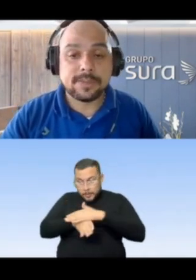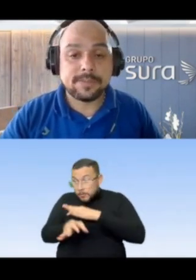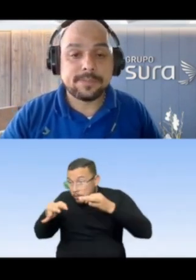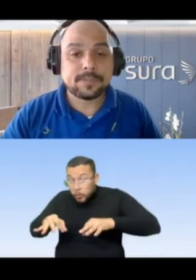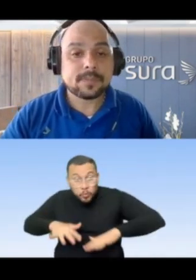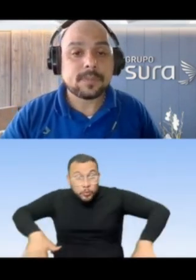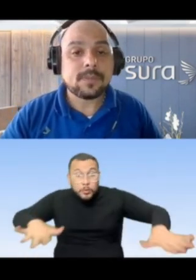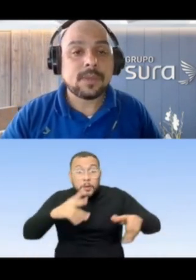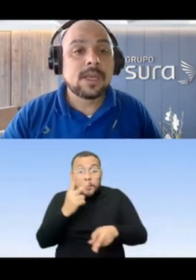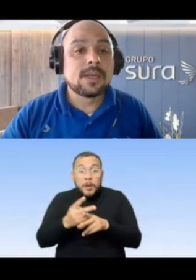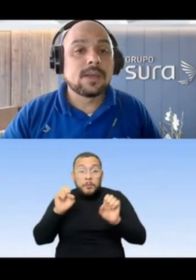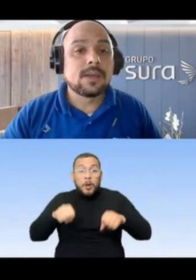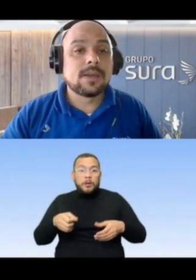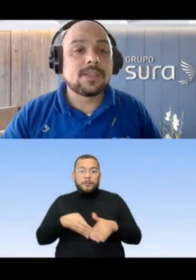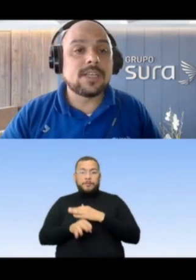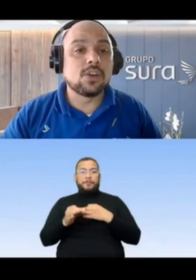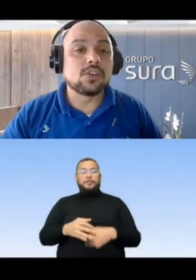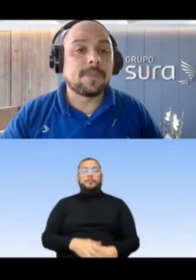zona peligrosa.